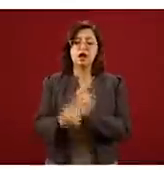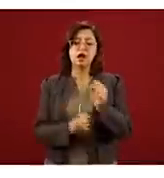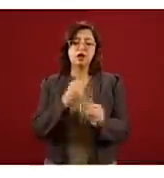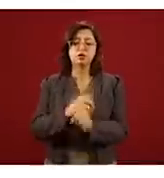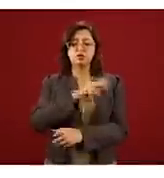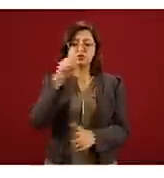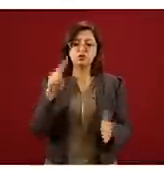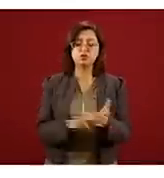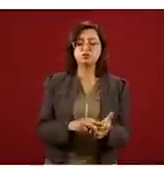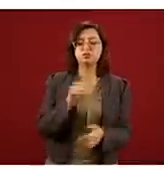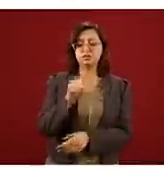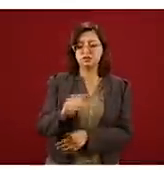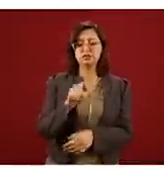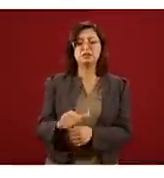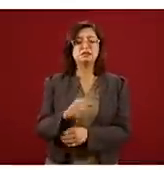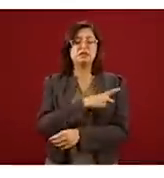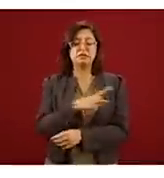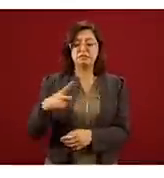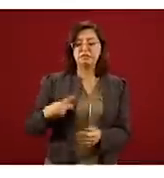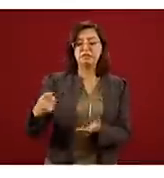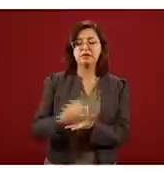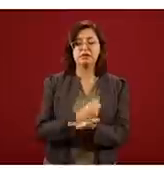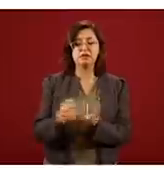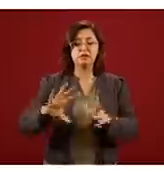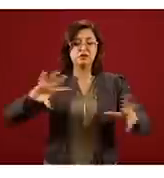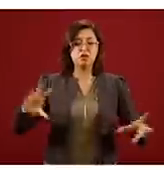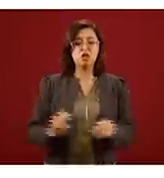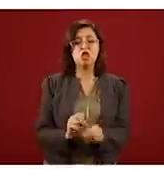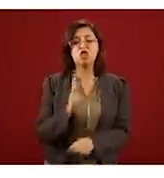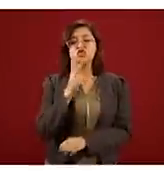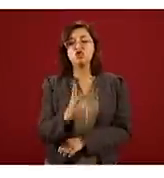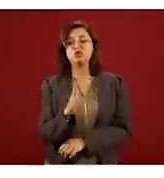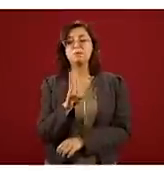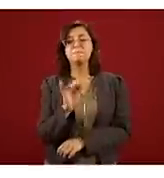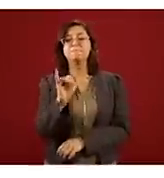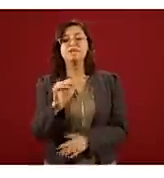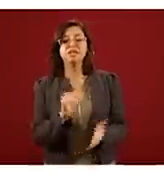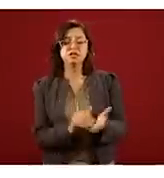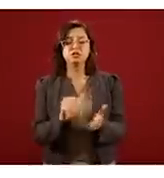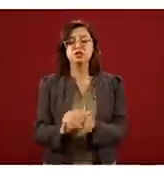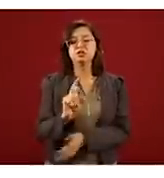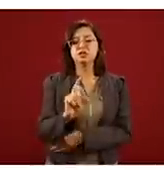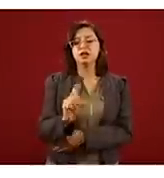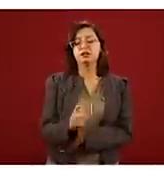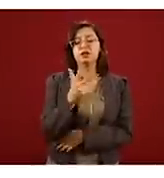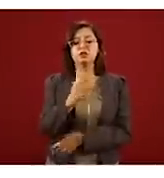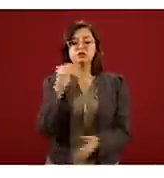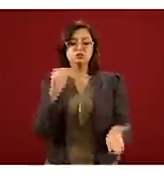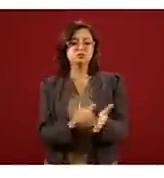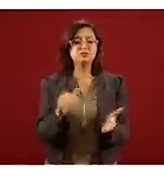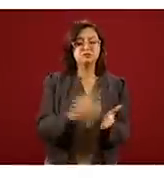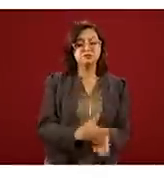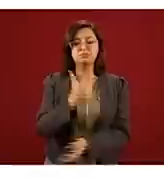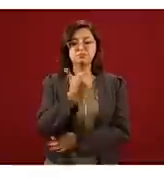2017 la deuda consolidada ascendía a 2 billones 38 mil millones de